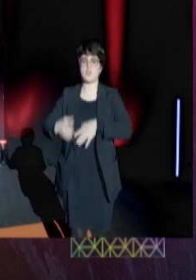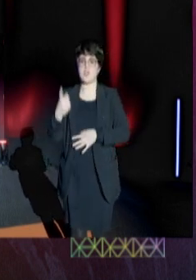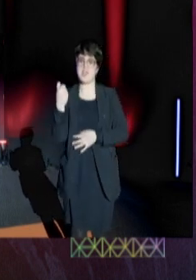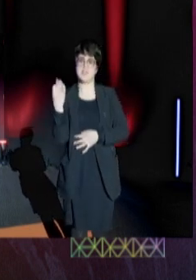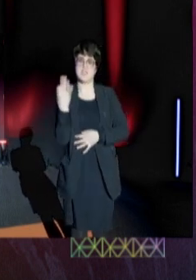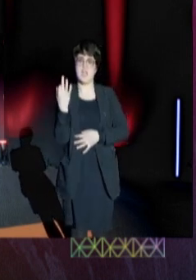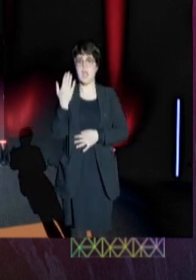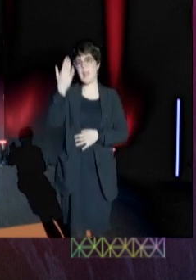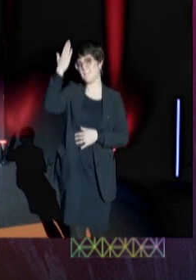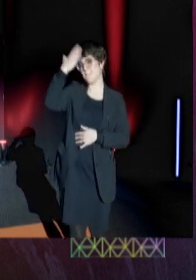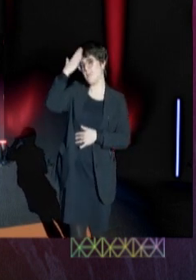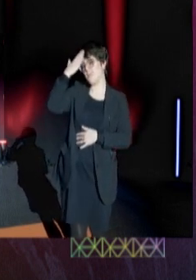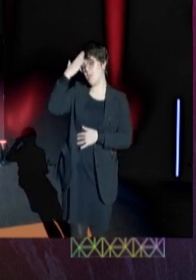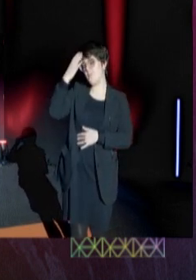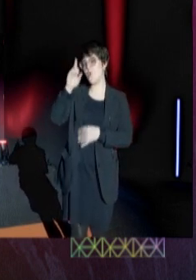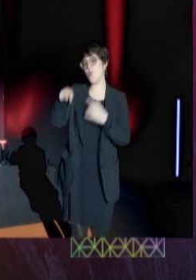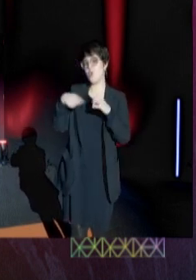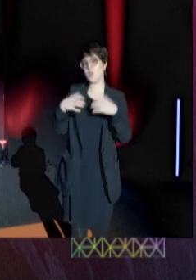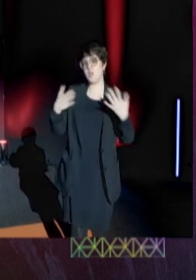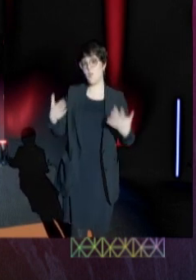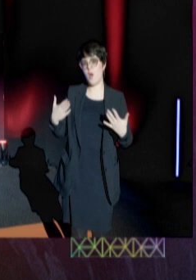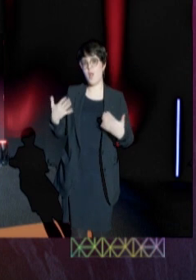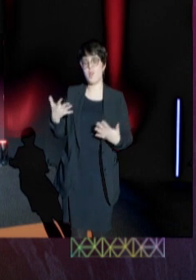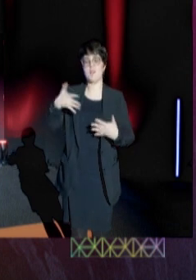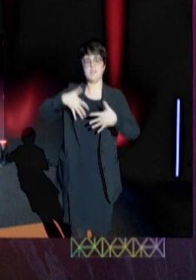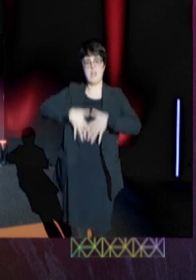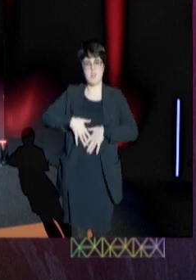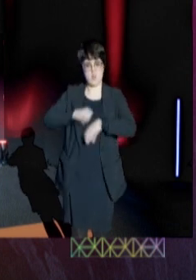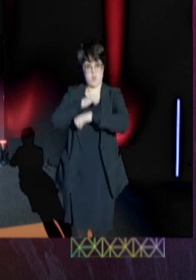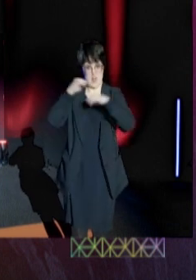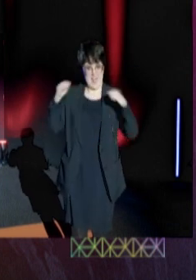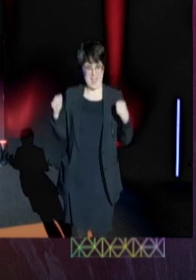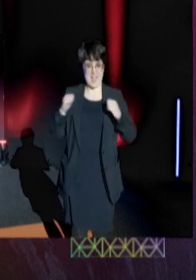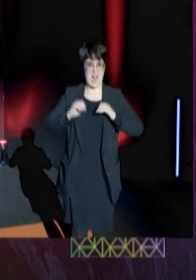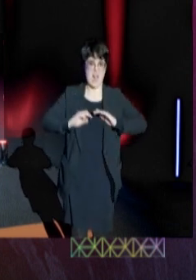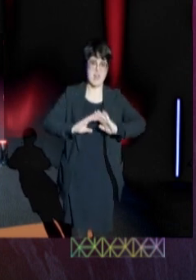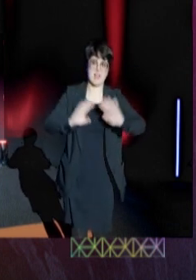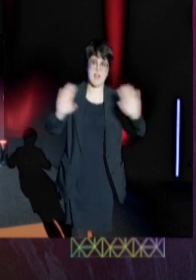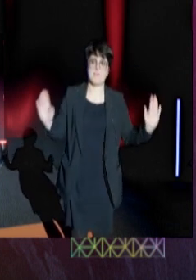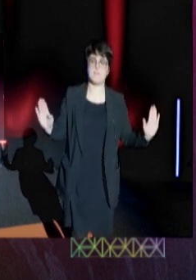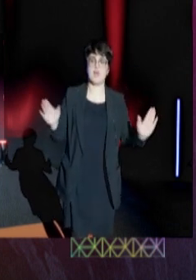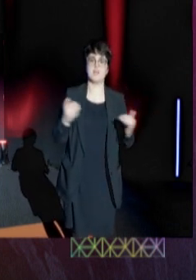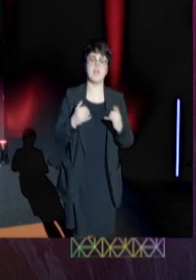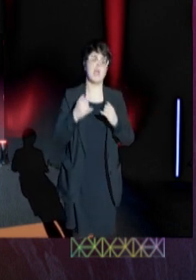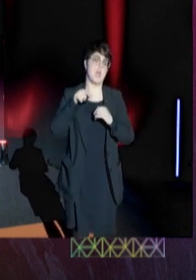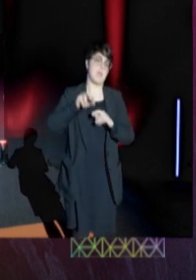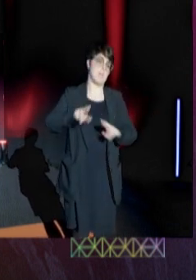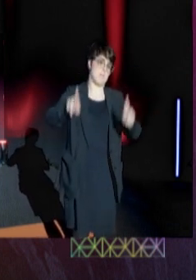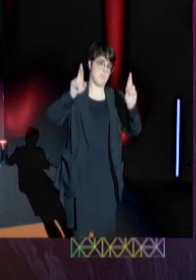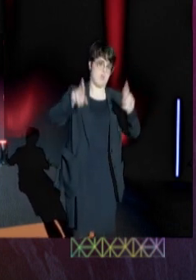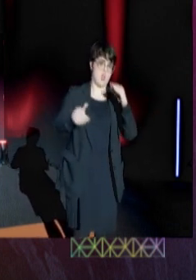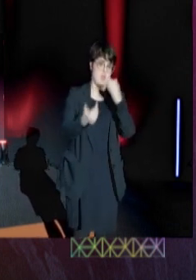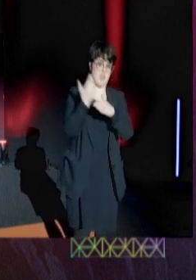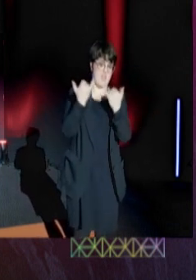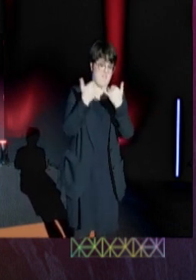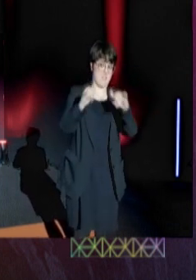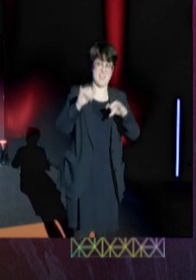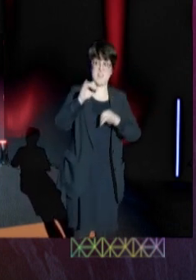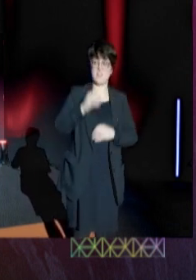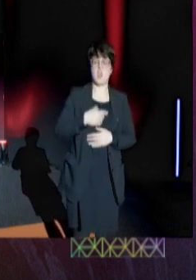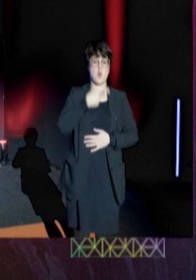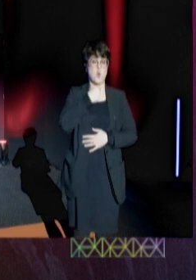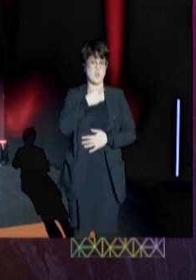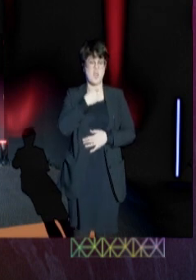principios para que obviamente se convierta en sabiduría nada más Espero que el evento os haya gustado Espero que salgáis de aquí como